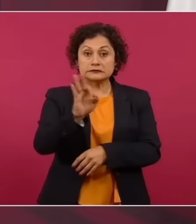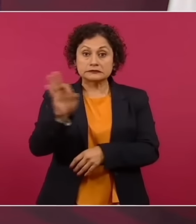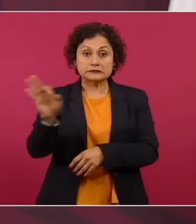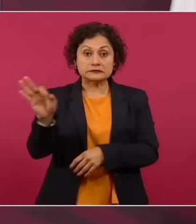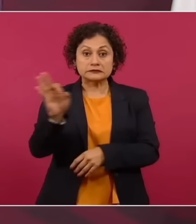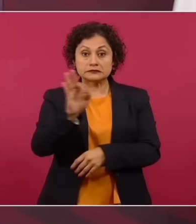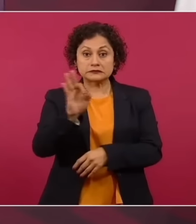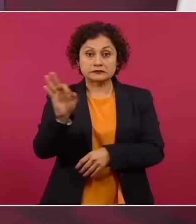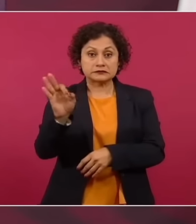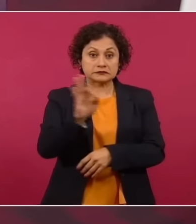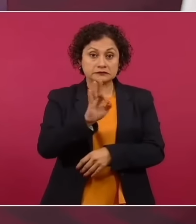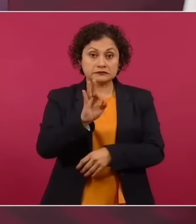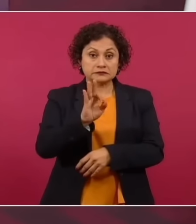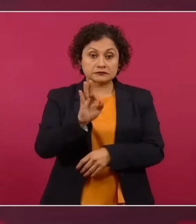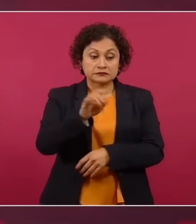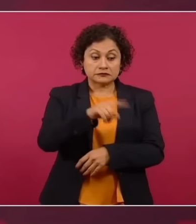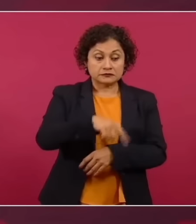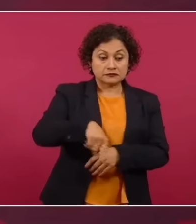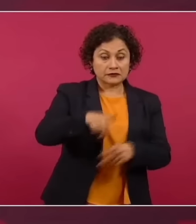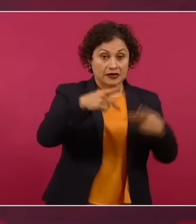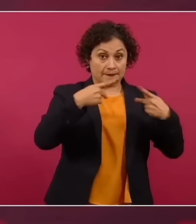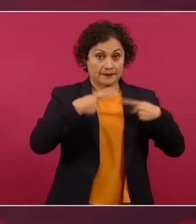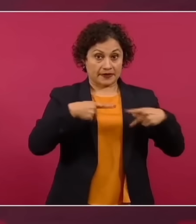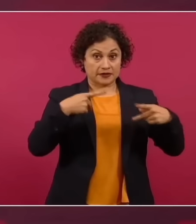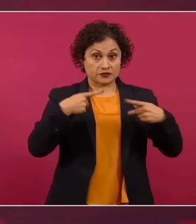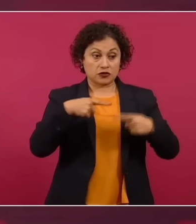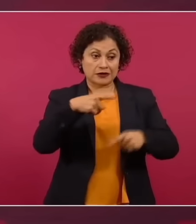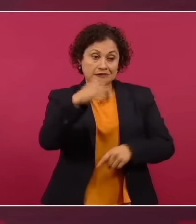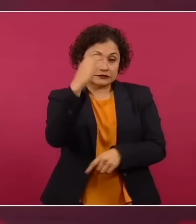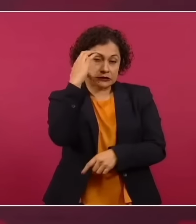de supuestos sicarios,